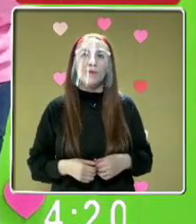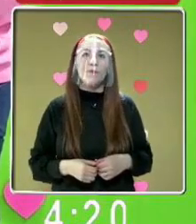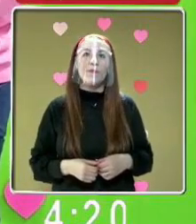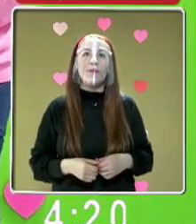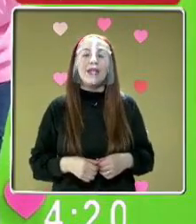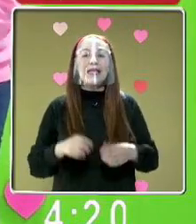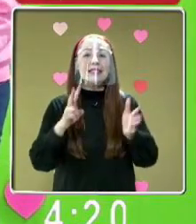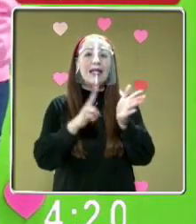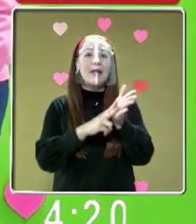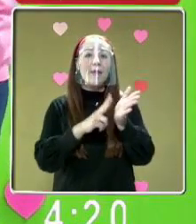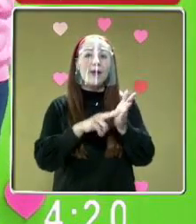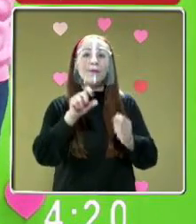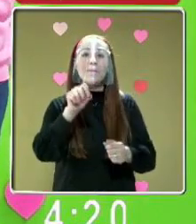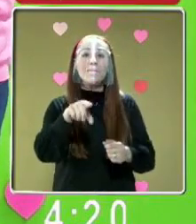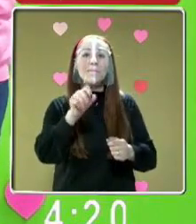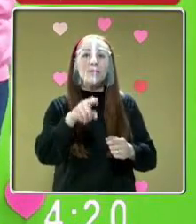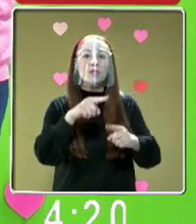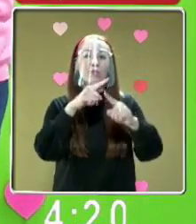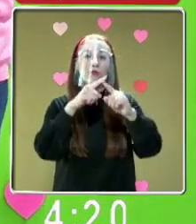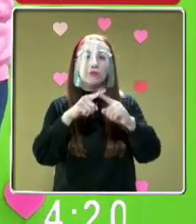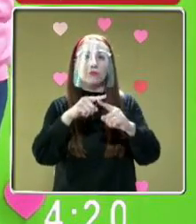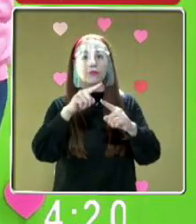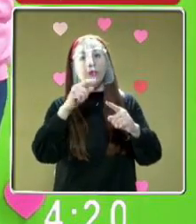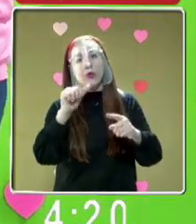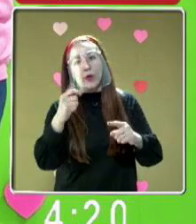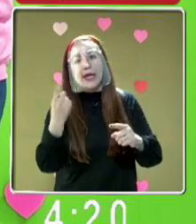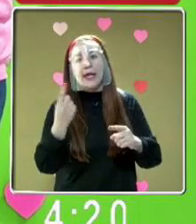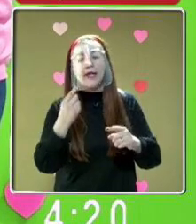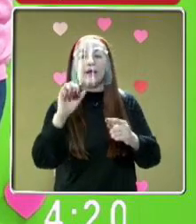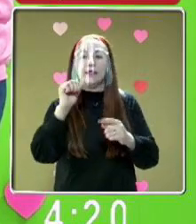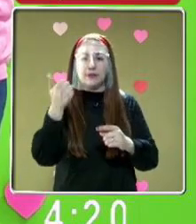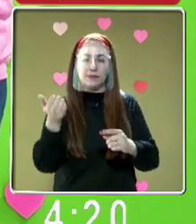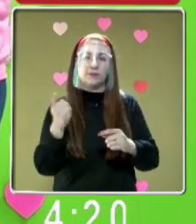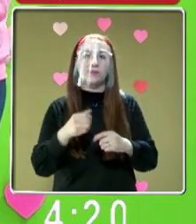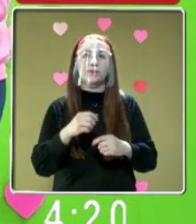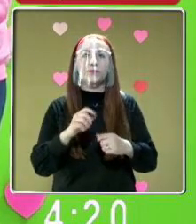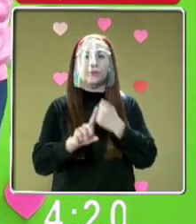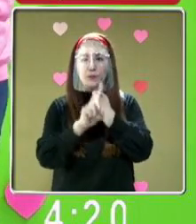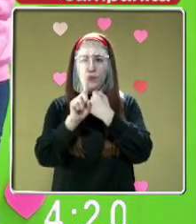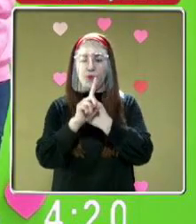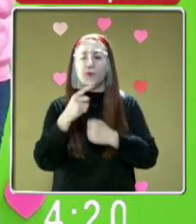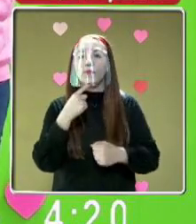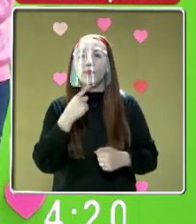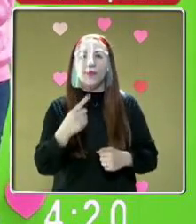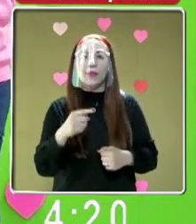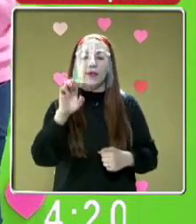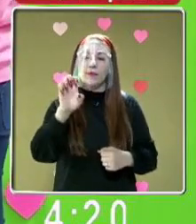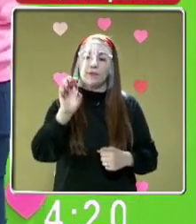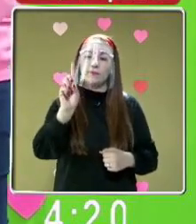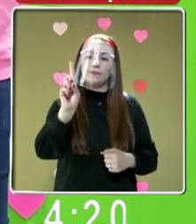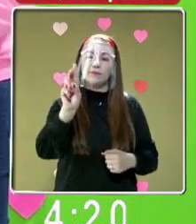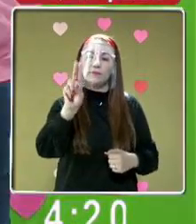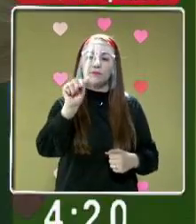trabajando es el valor constante, pero vamos a trabajar con otra situación. ¿Me ayuda a leerla, maestra? Claro. Eduardo encontró en internet la imagen